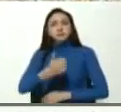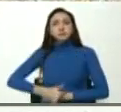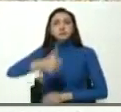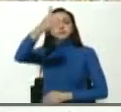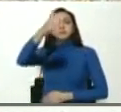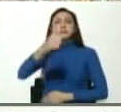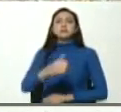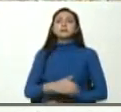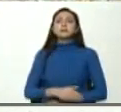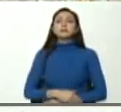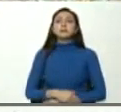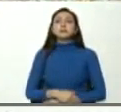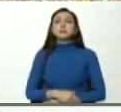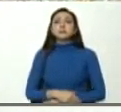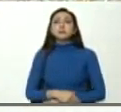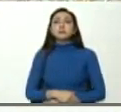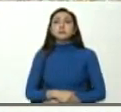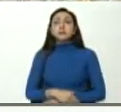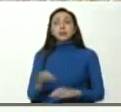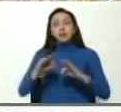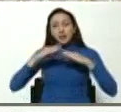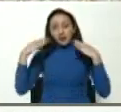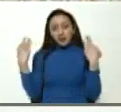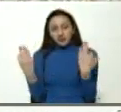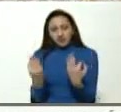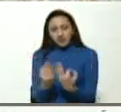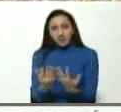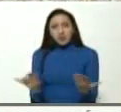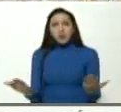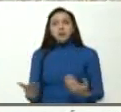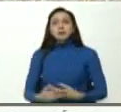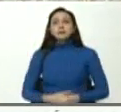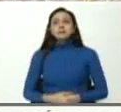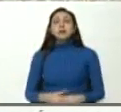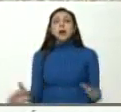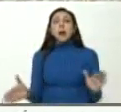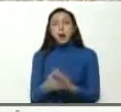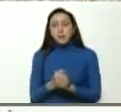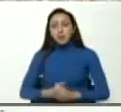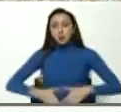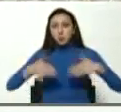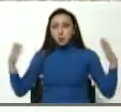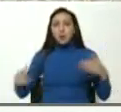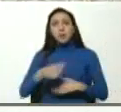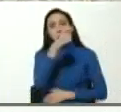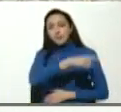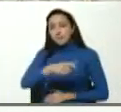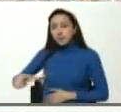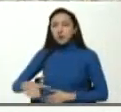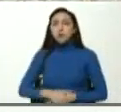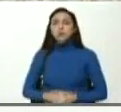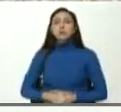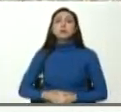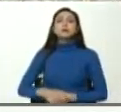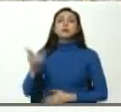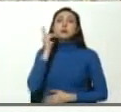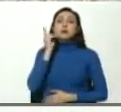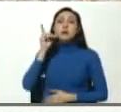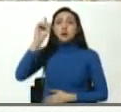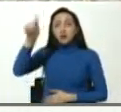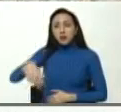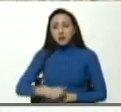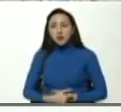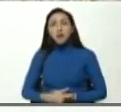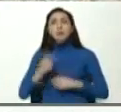garcía carneiro la familia de sus grandes amigos y compañeros darío vivas aristóbulo